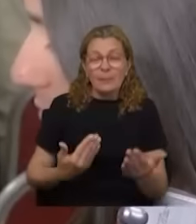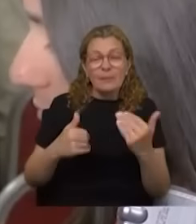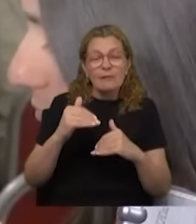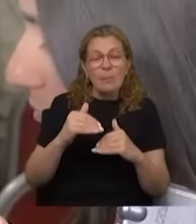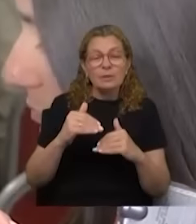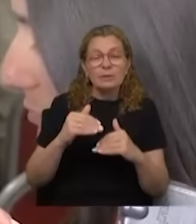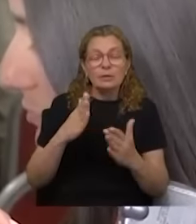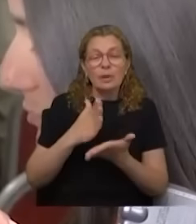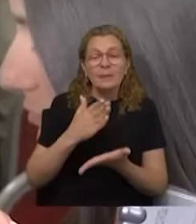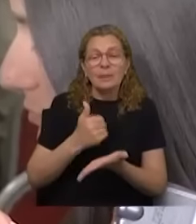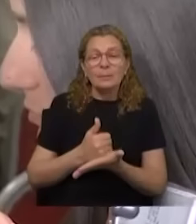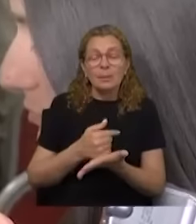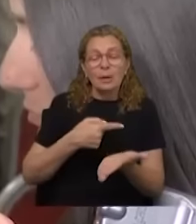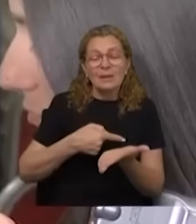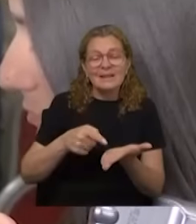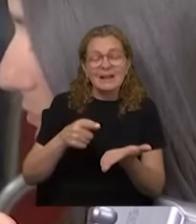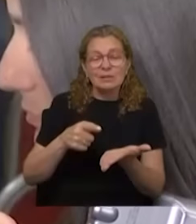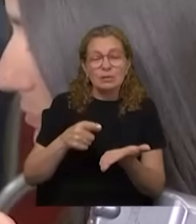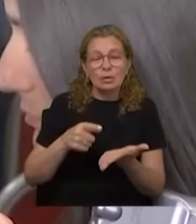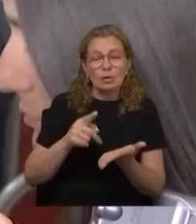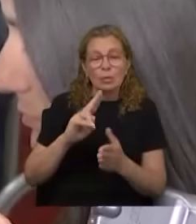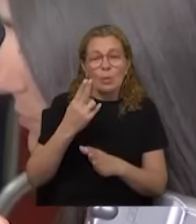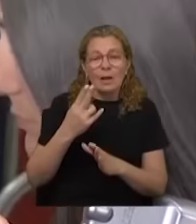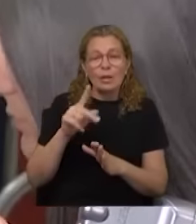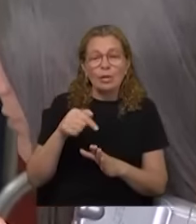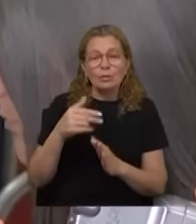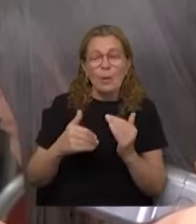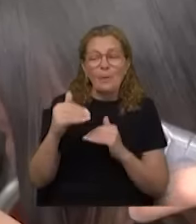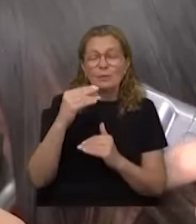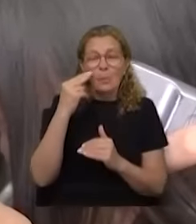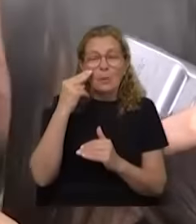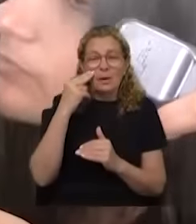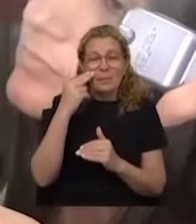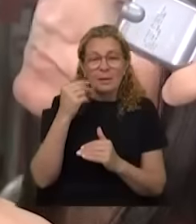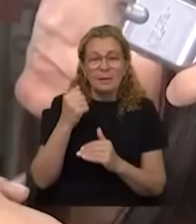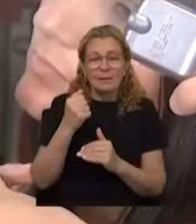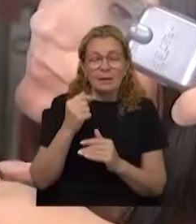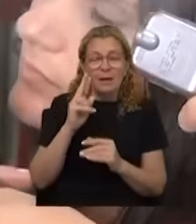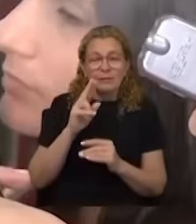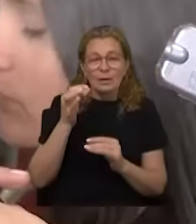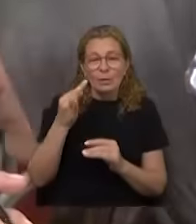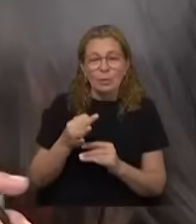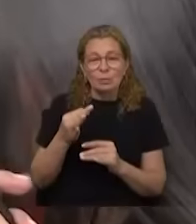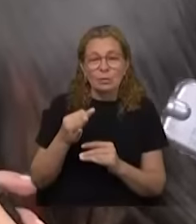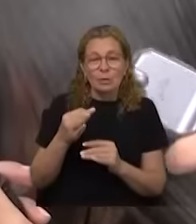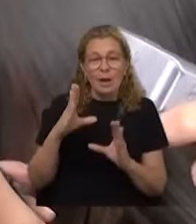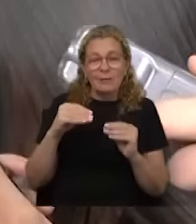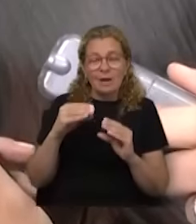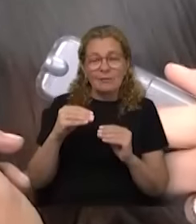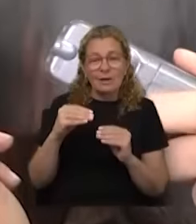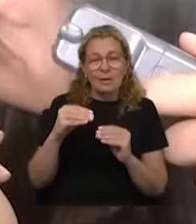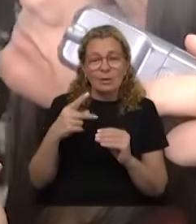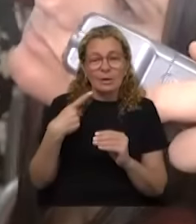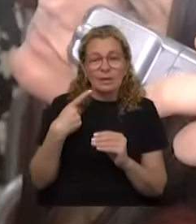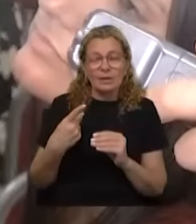en en los departamentos del centro este del país donde aumentó la inseguridad alimentaria a ver justo ayer hablaba con con el